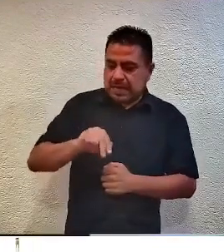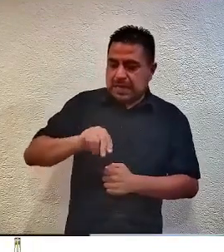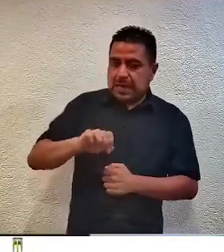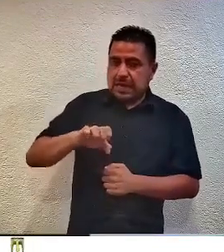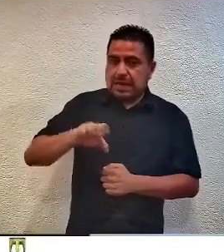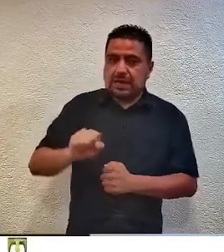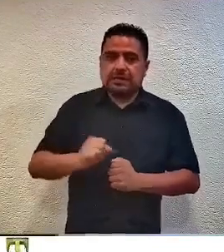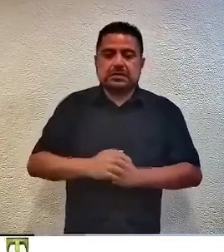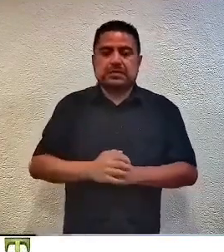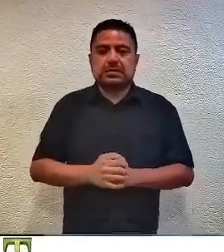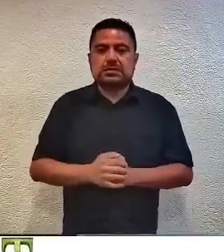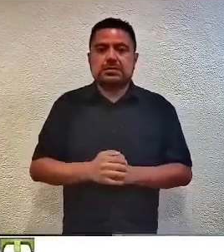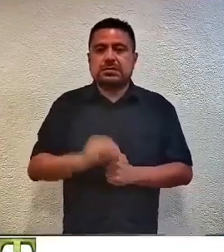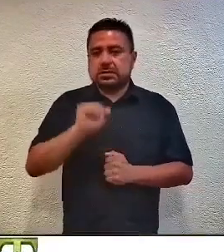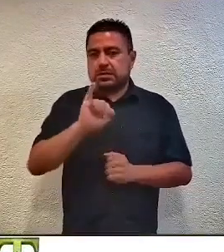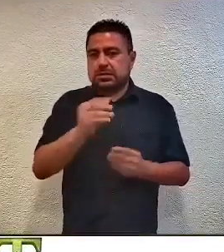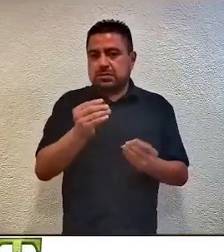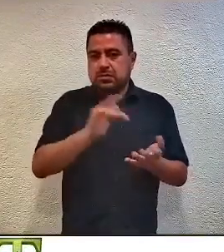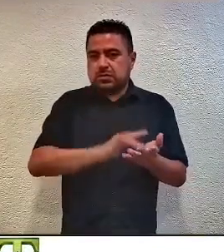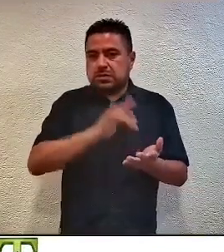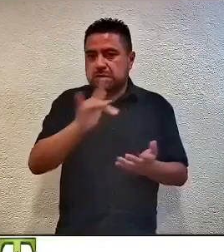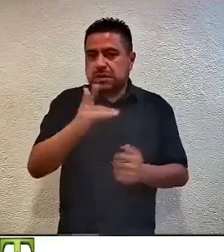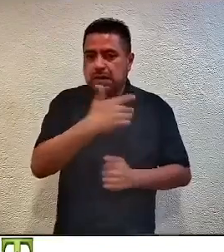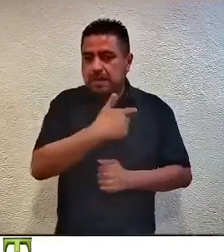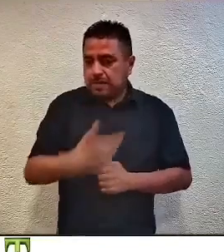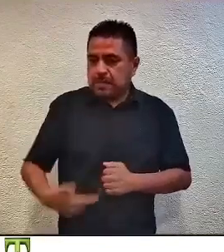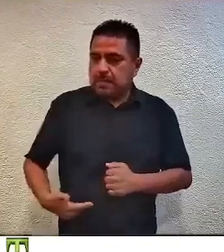Salgado. Sí, muchas gracias, presidente.